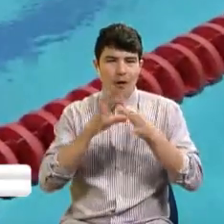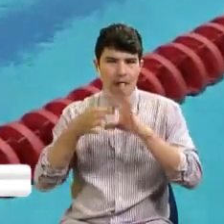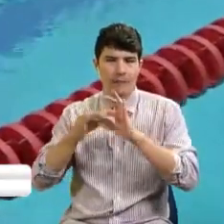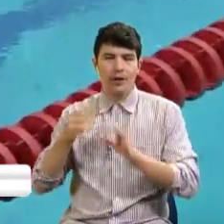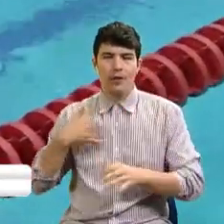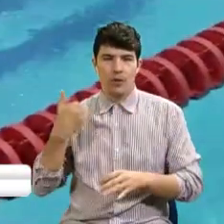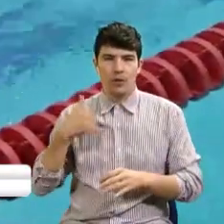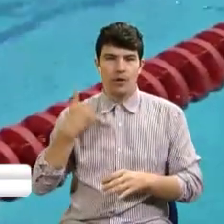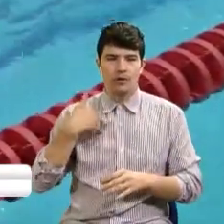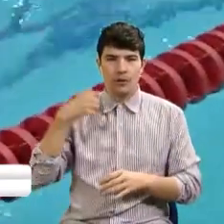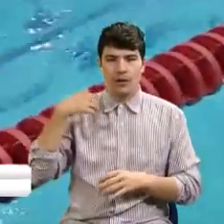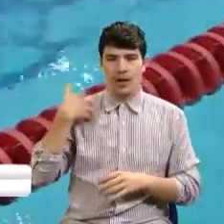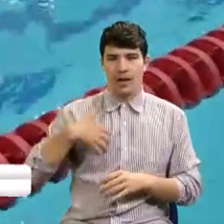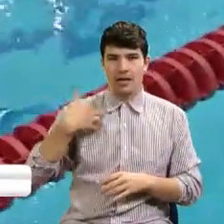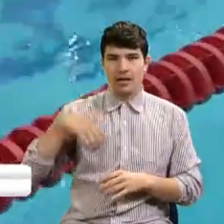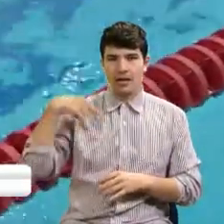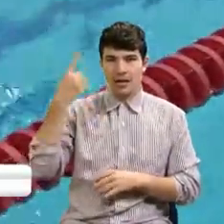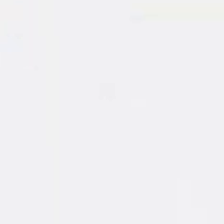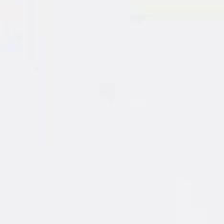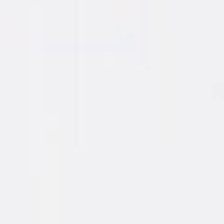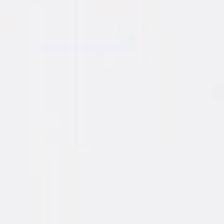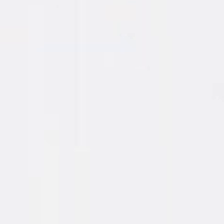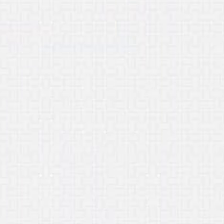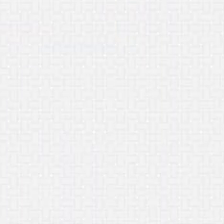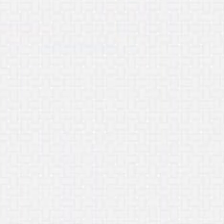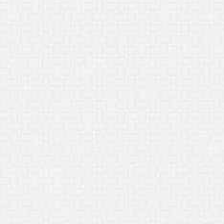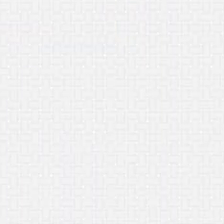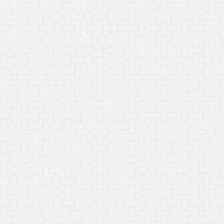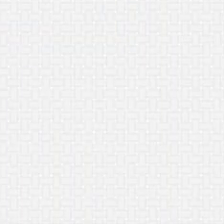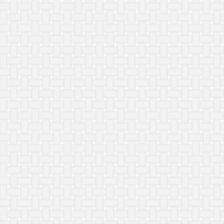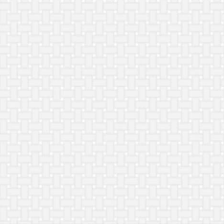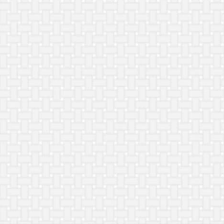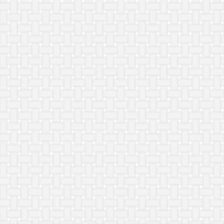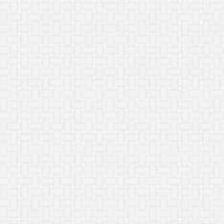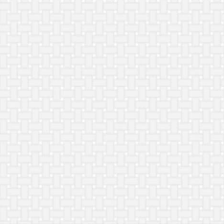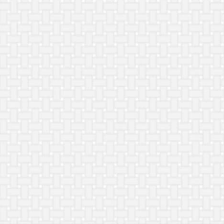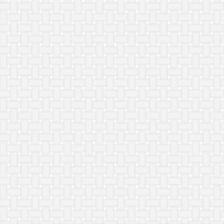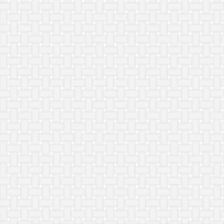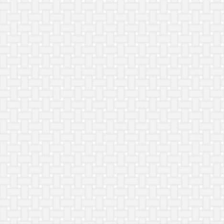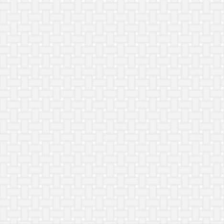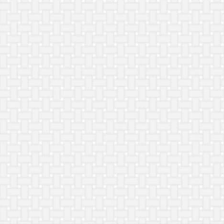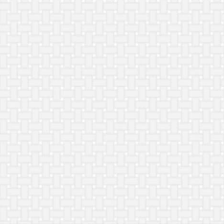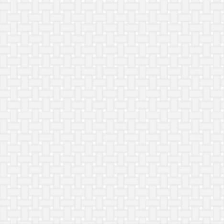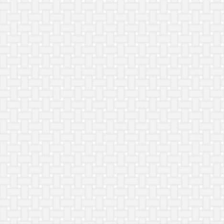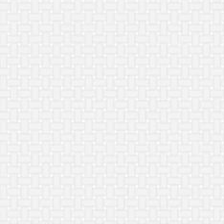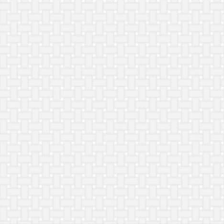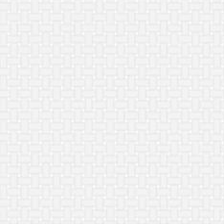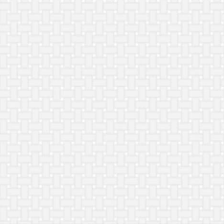juventud en argentina 2018 ganan draw punto com